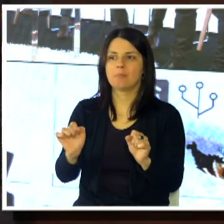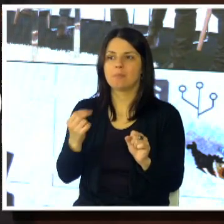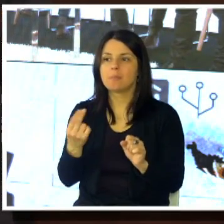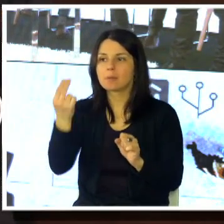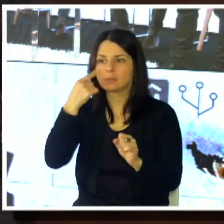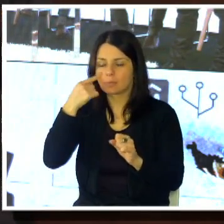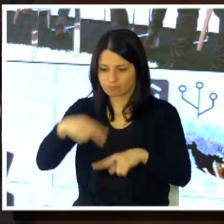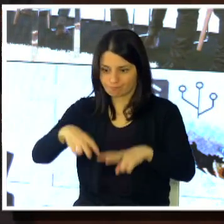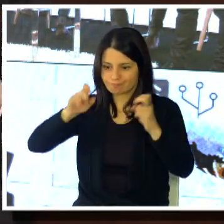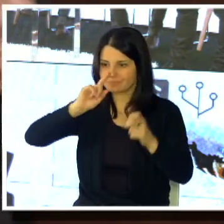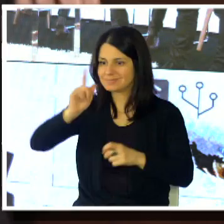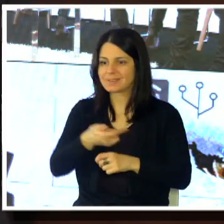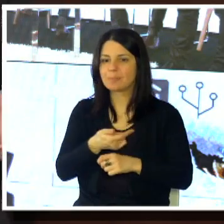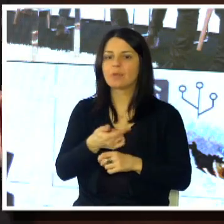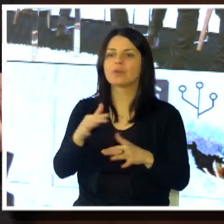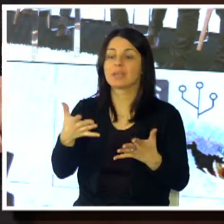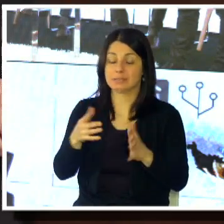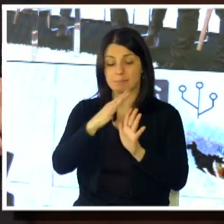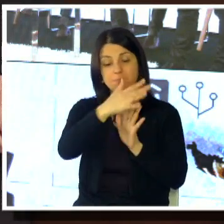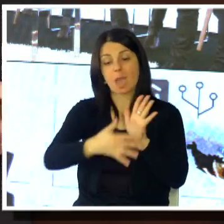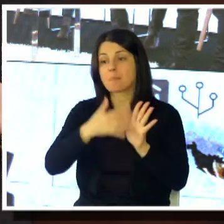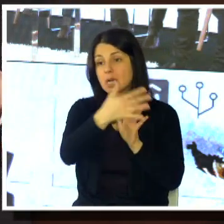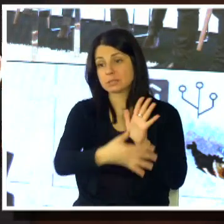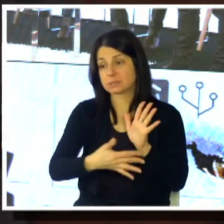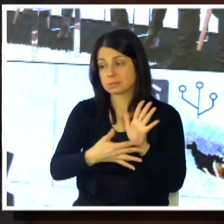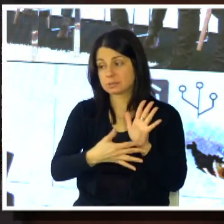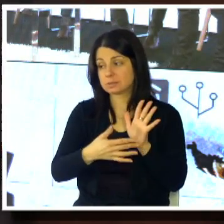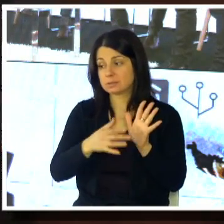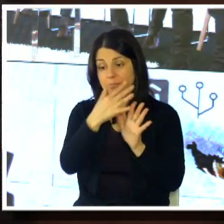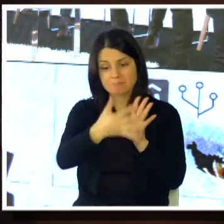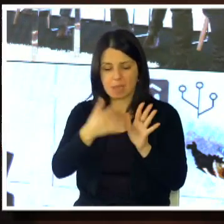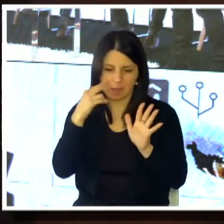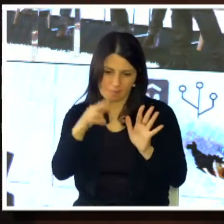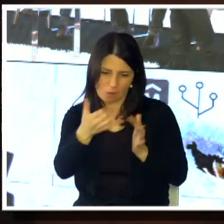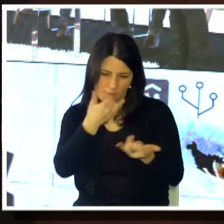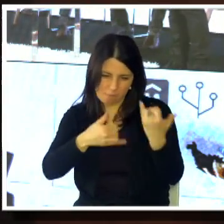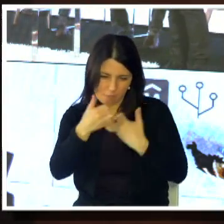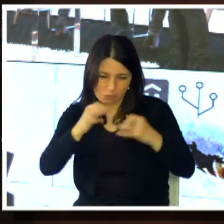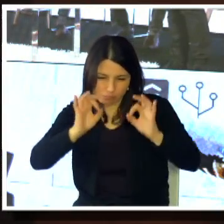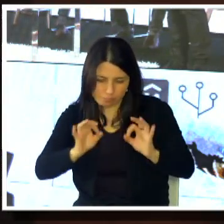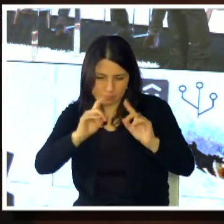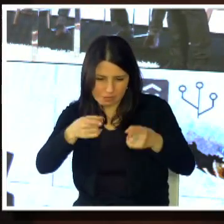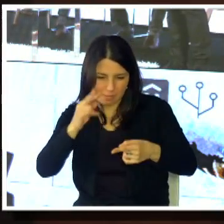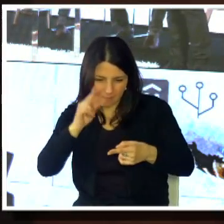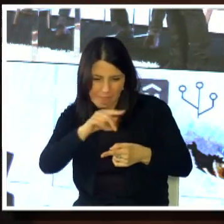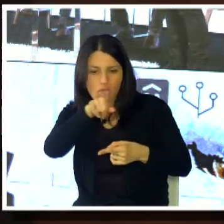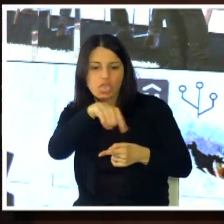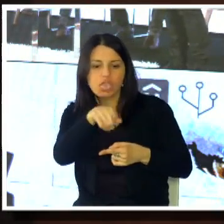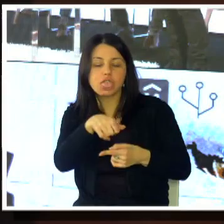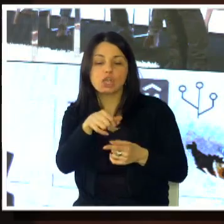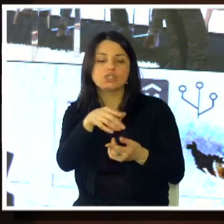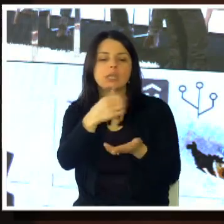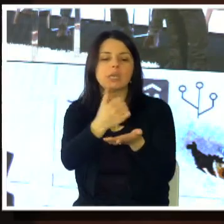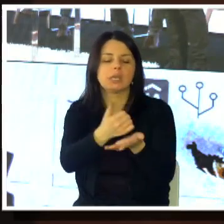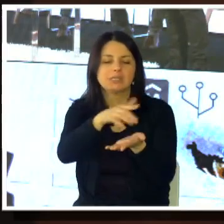muy rápido serían los mapas, en donde además de la información cruda podemos ver realmente en dónde están pasando las